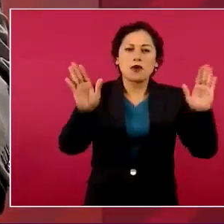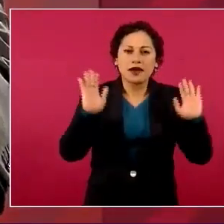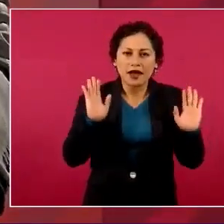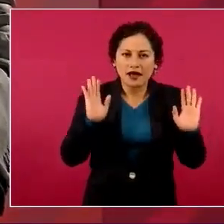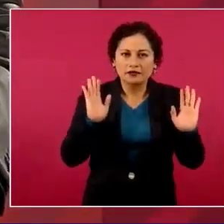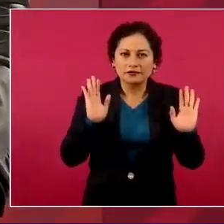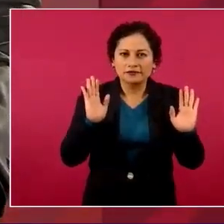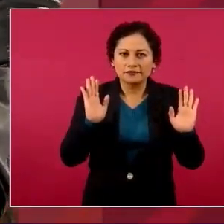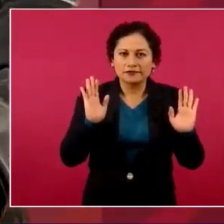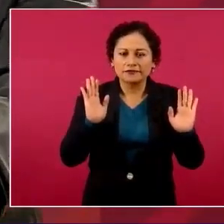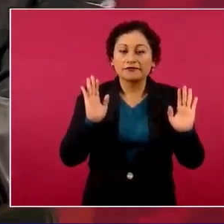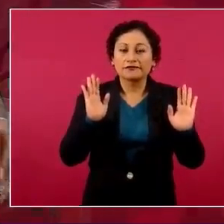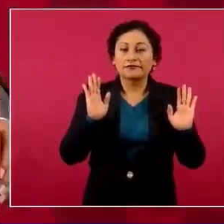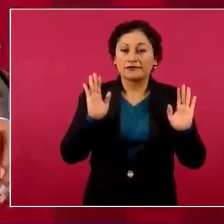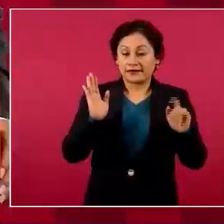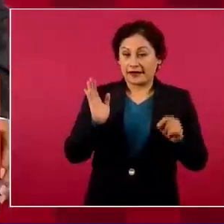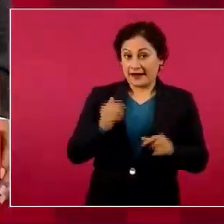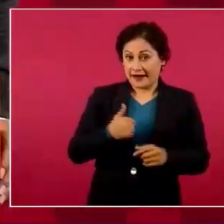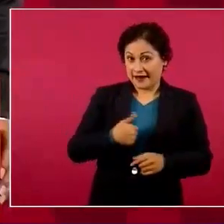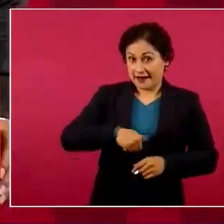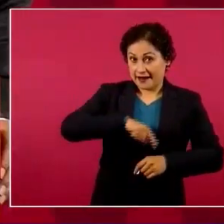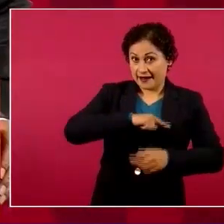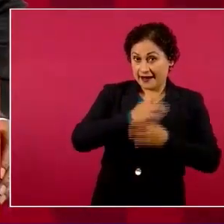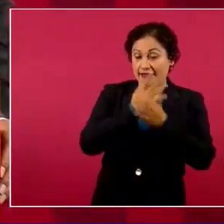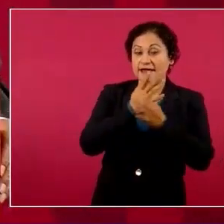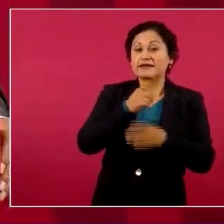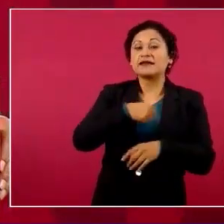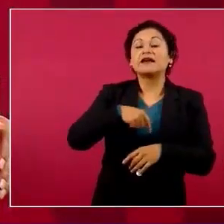y la manejamos porque somos los dueños